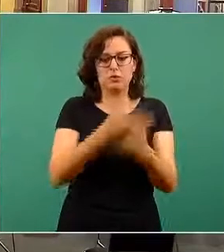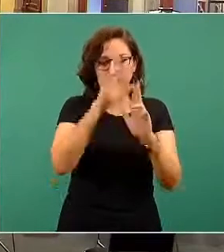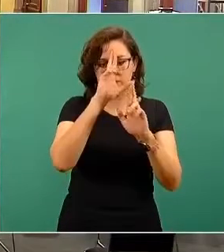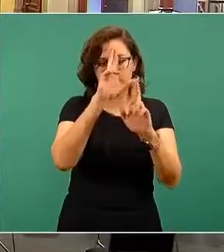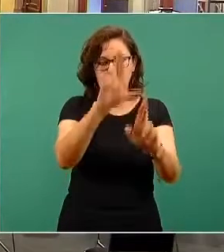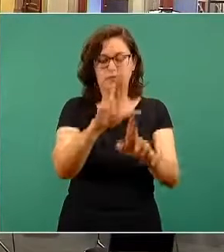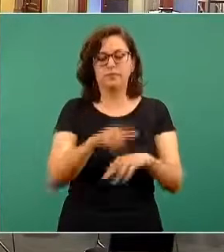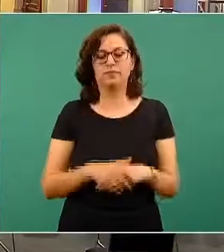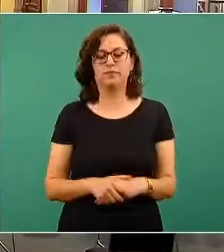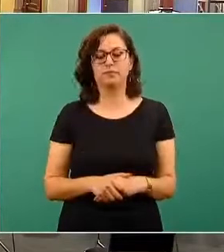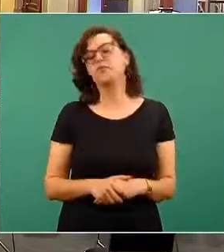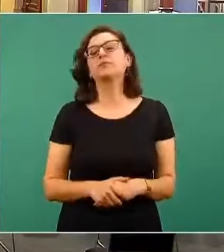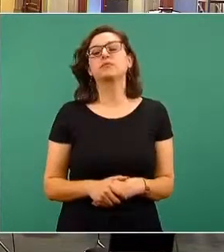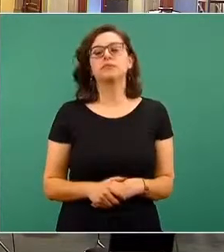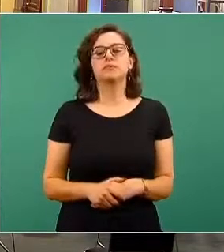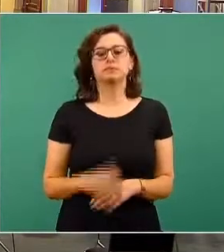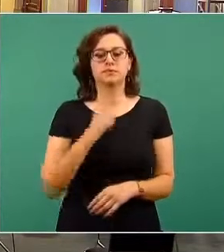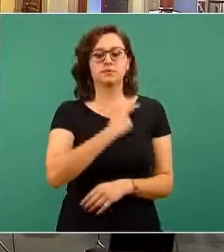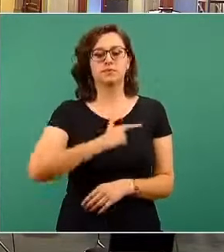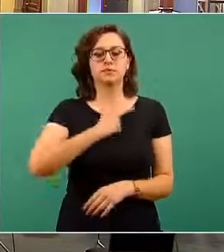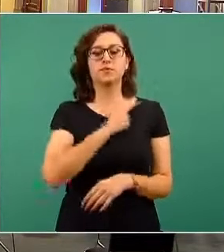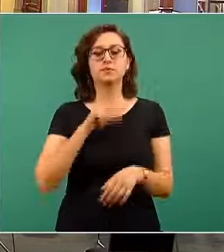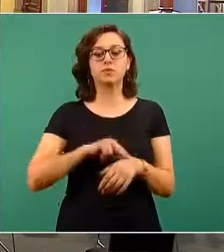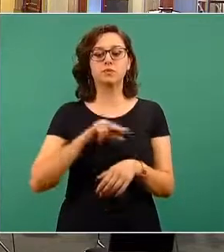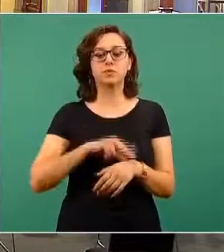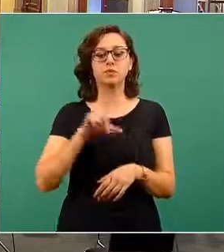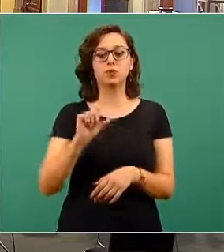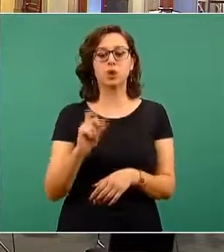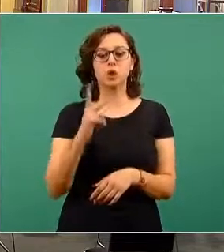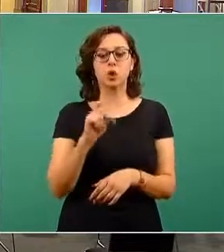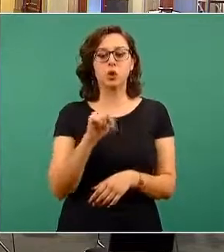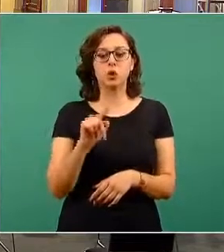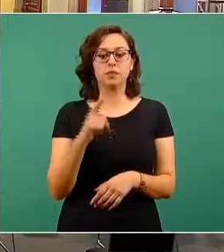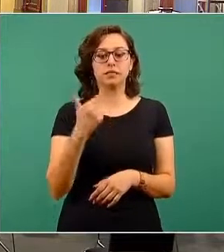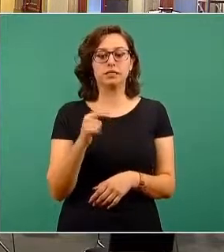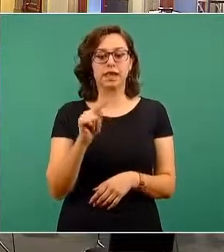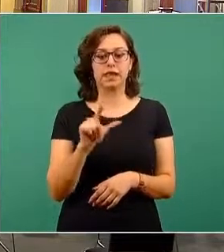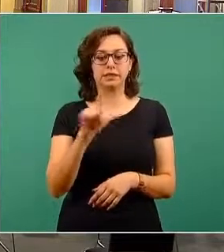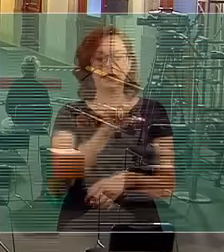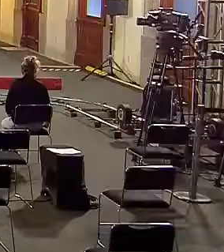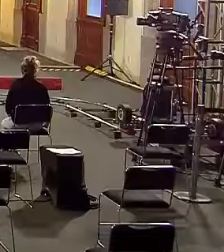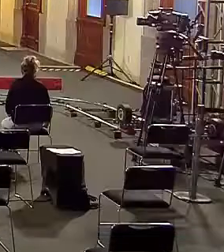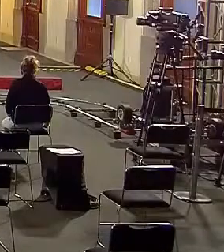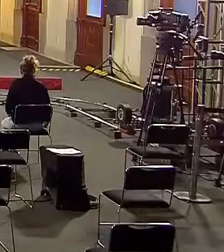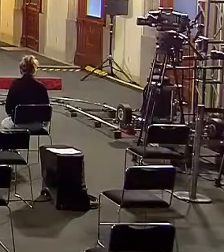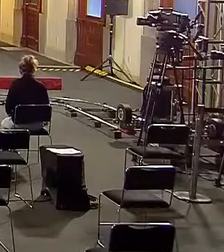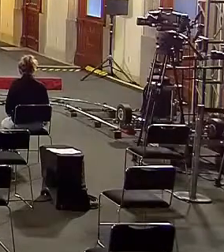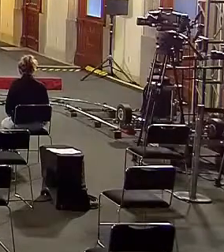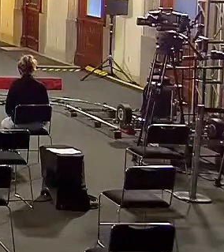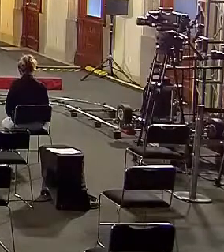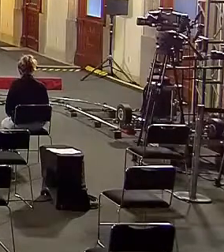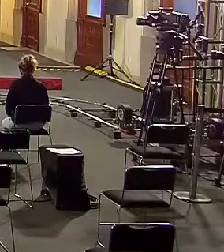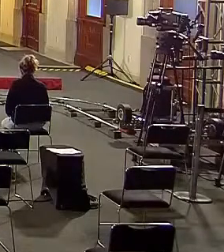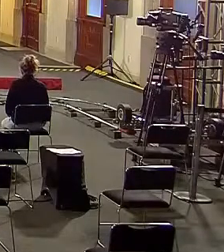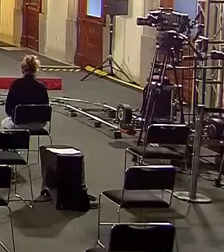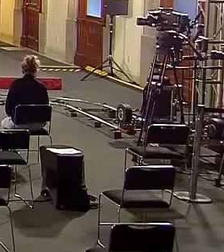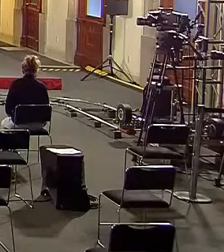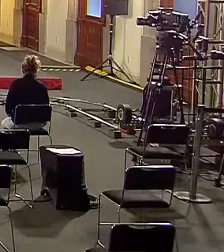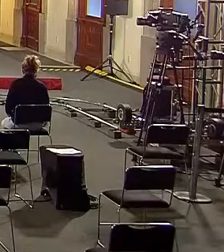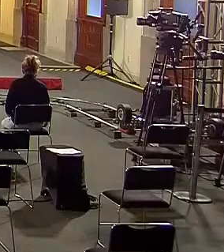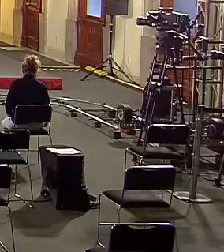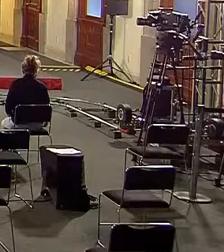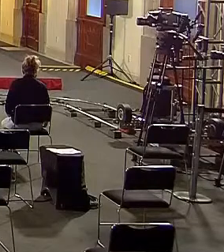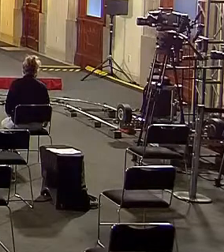Alomía. Con mucho gusto, doctor López-Gatell. Bien, primeramente podríamos obviamente iniciar haciendo referencia a los conceptos generales,